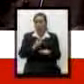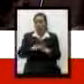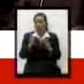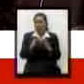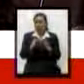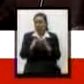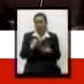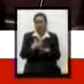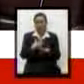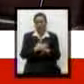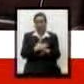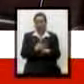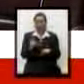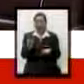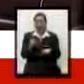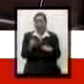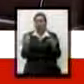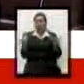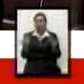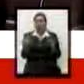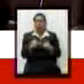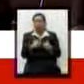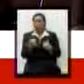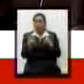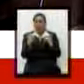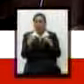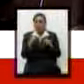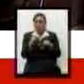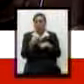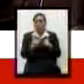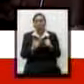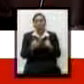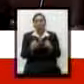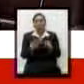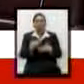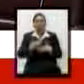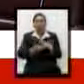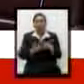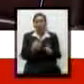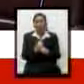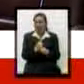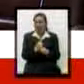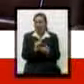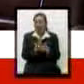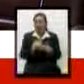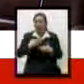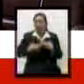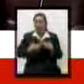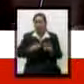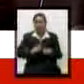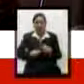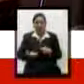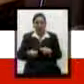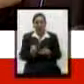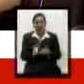impacto en el desarrollo regional, donde entre otros se informe sobre cuánto se ha generado en empleo, qué productos se han